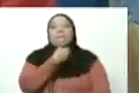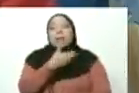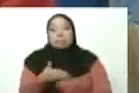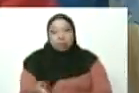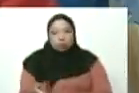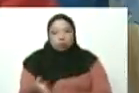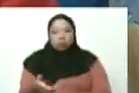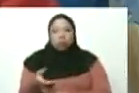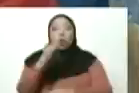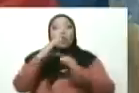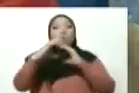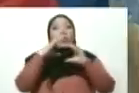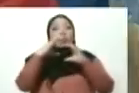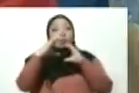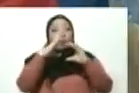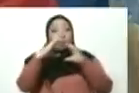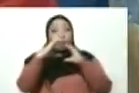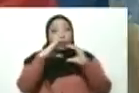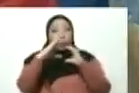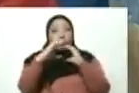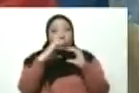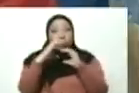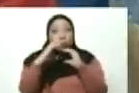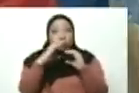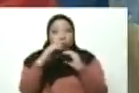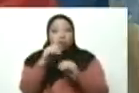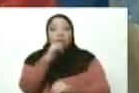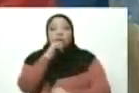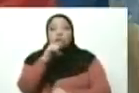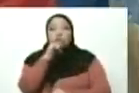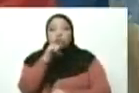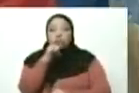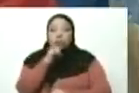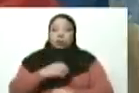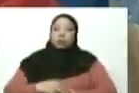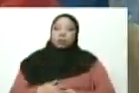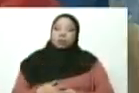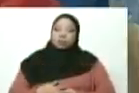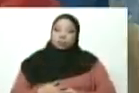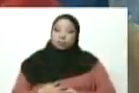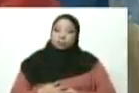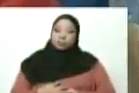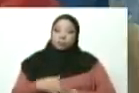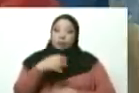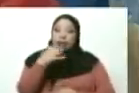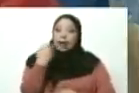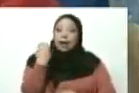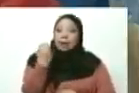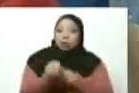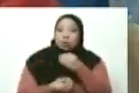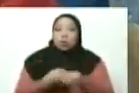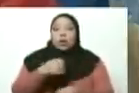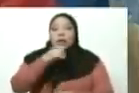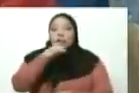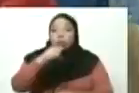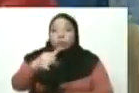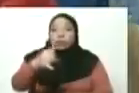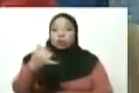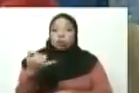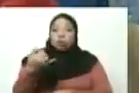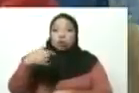comunicar como de forma cotidiana hacemos noticias que tienen que ver con el trabajo